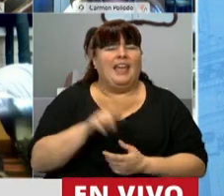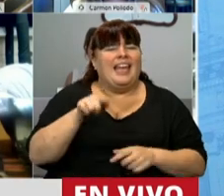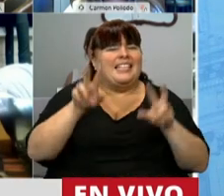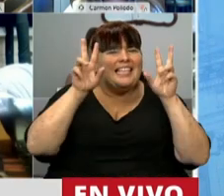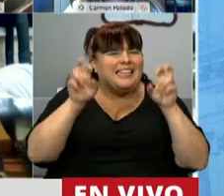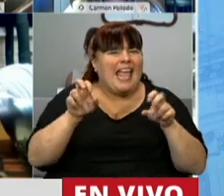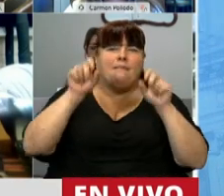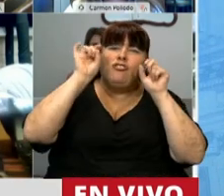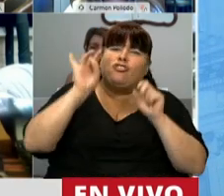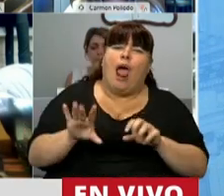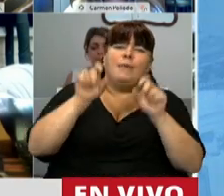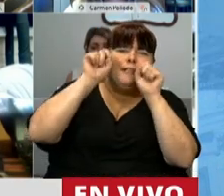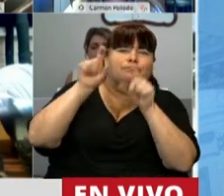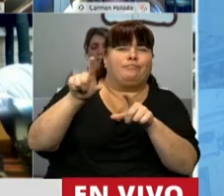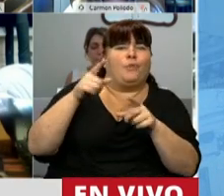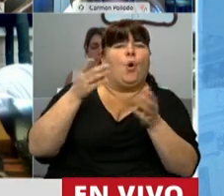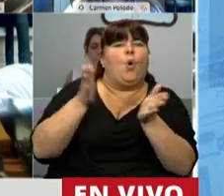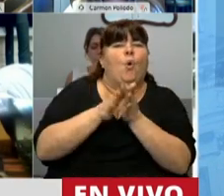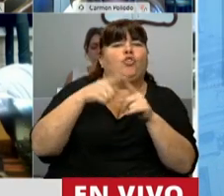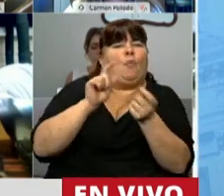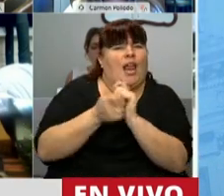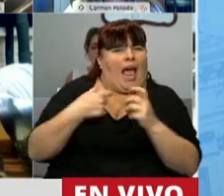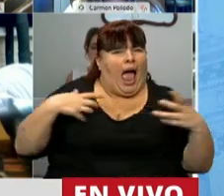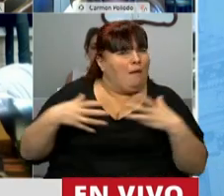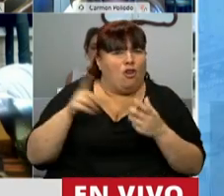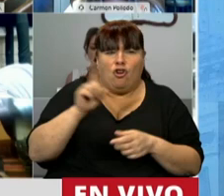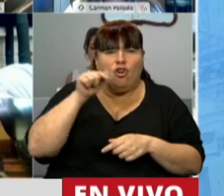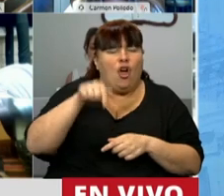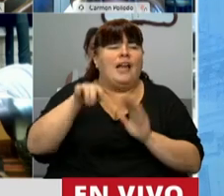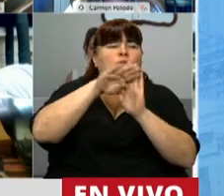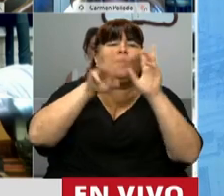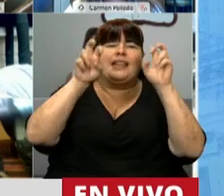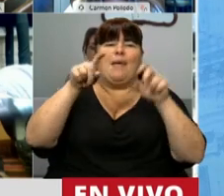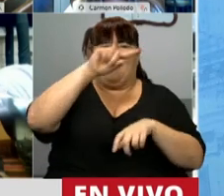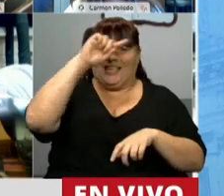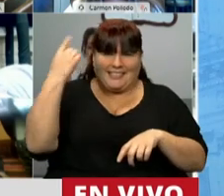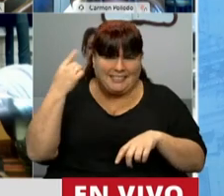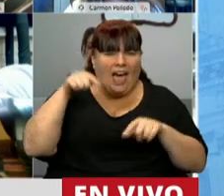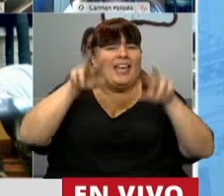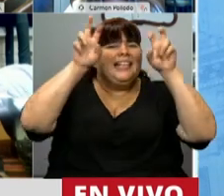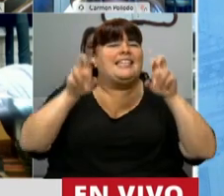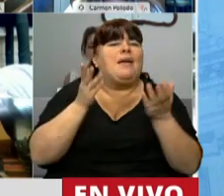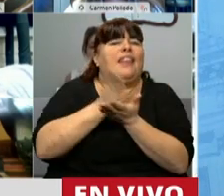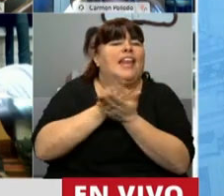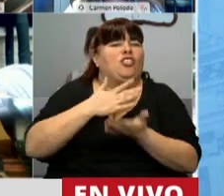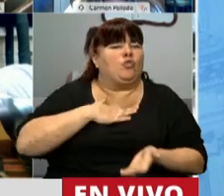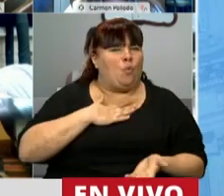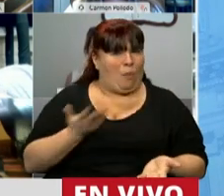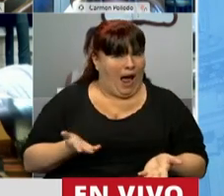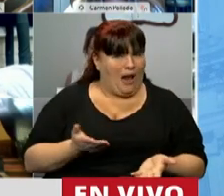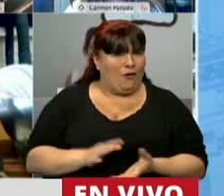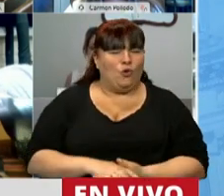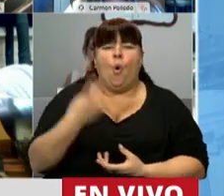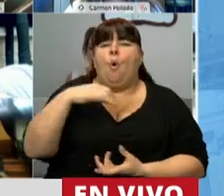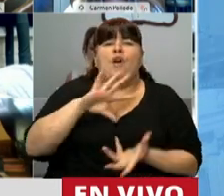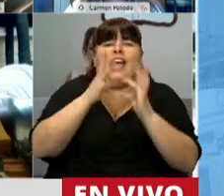tema exclusivo de Juntos por el Cambio. Esta es una agenda de Estado, la agenda de derechos humanos. La